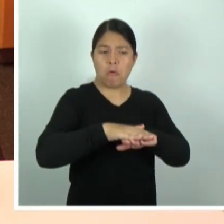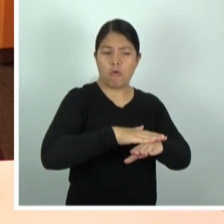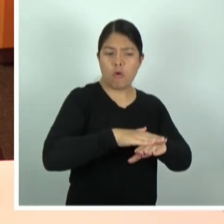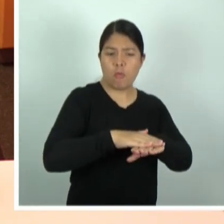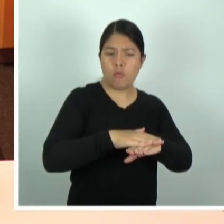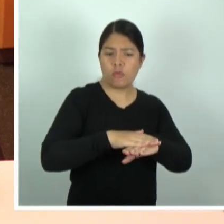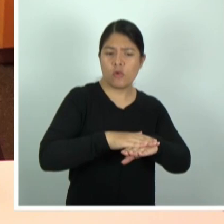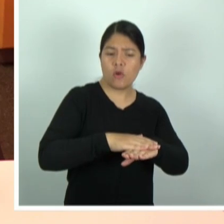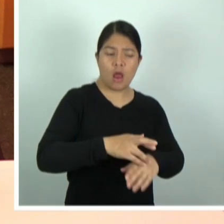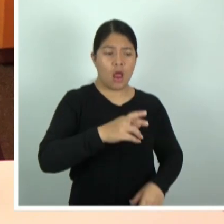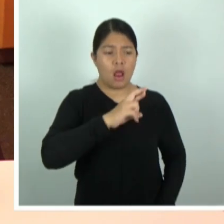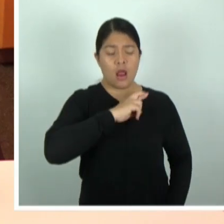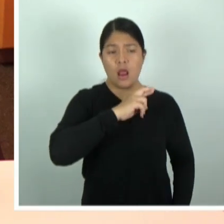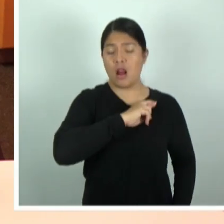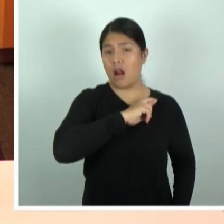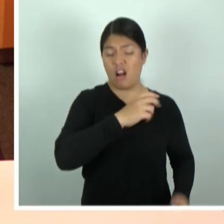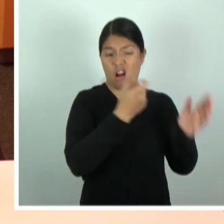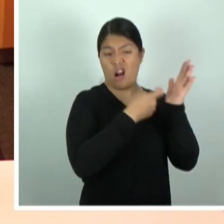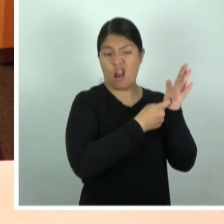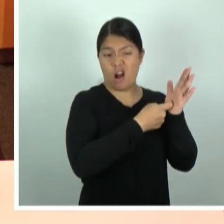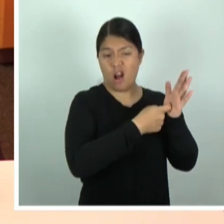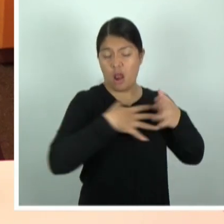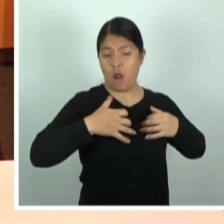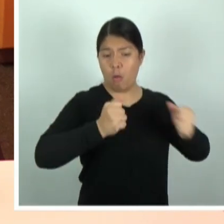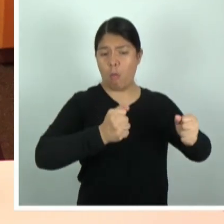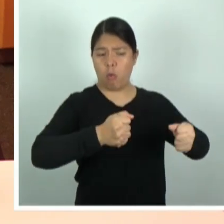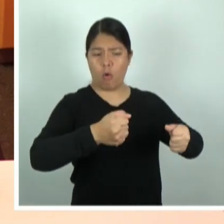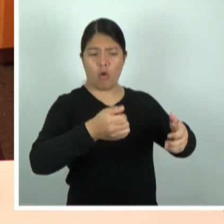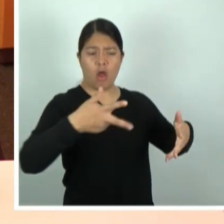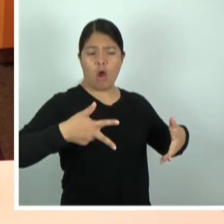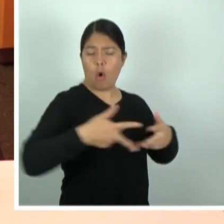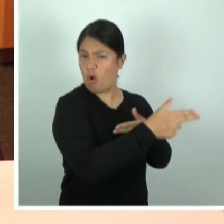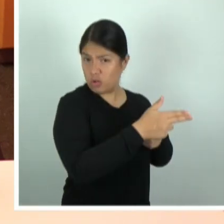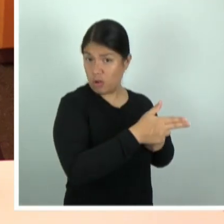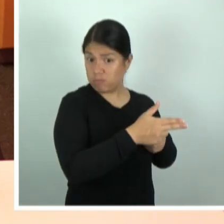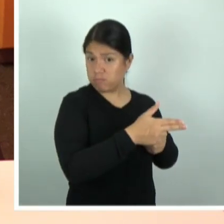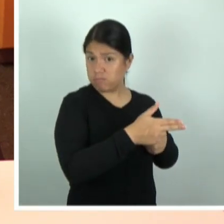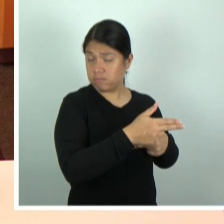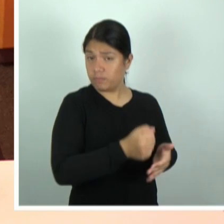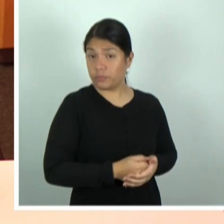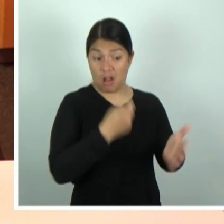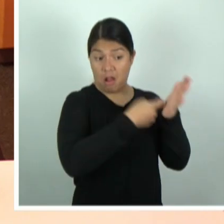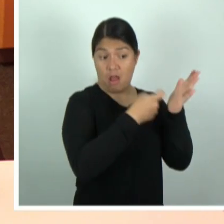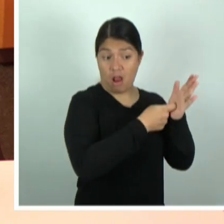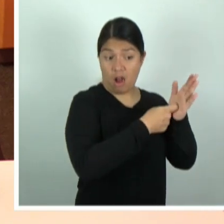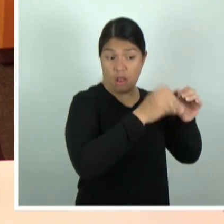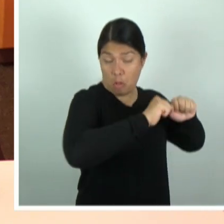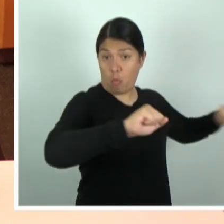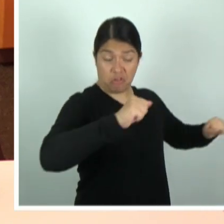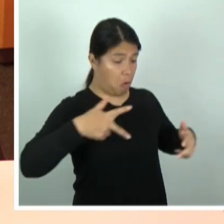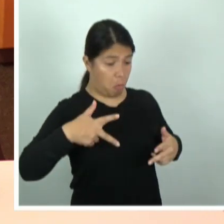poder de la ley destructiva, de la ley de Moisés. Entonces empezamos a